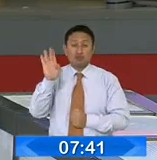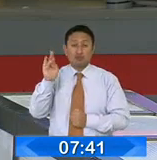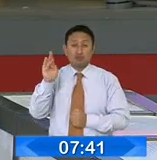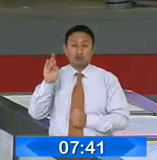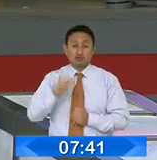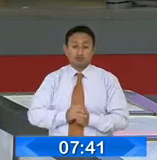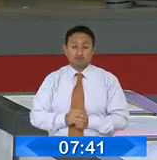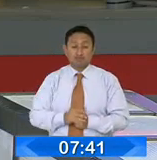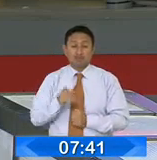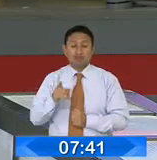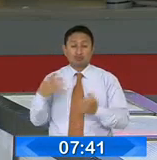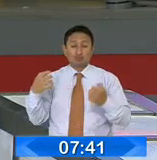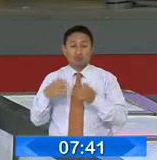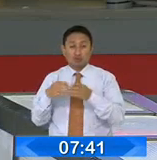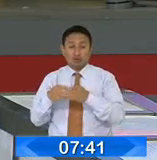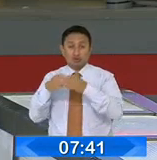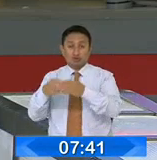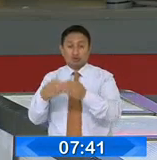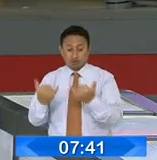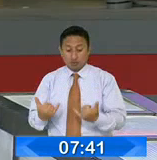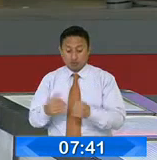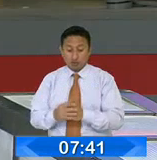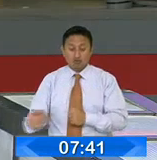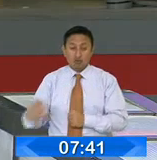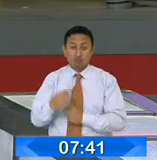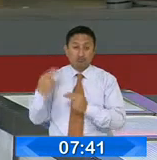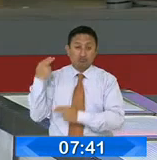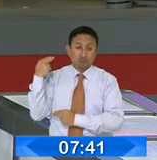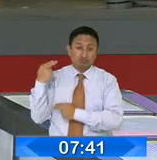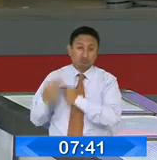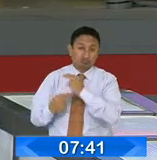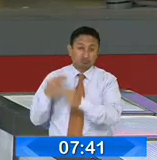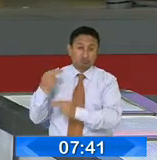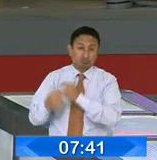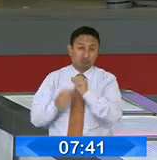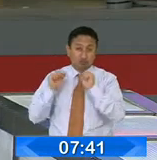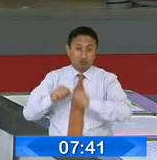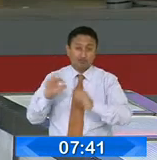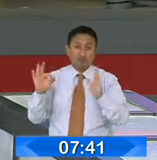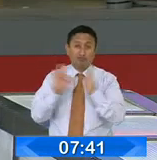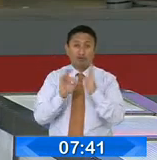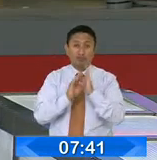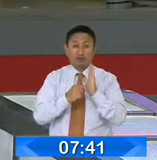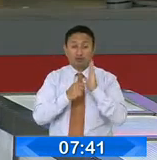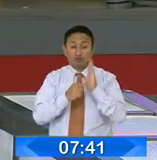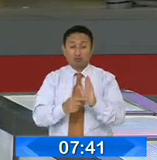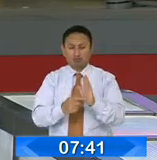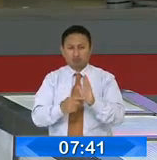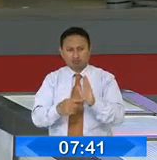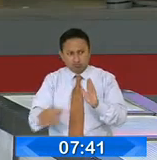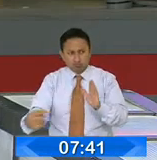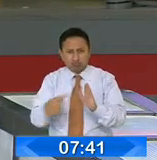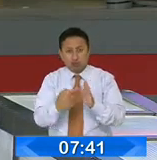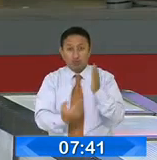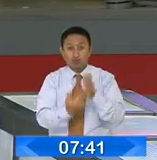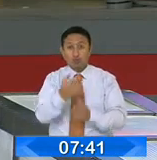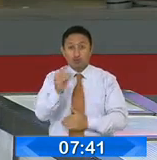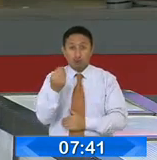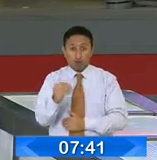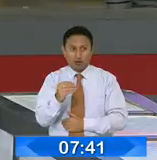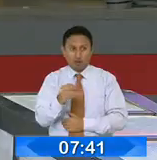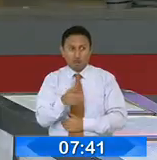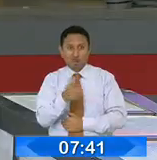su comitiva. En la actualidad, su legado trasciende a través de las redes sociales, impactando y atrayendo a las nuevas generaciones.